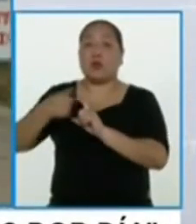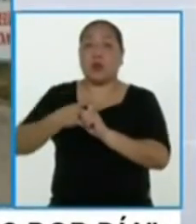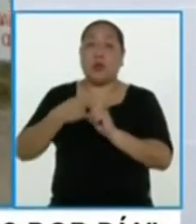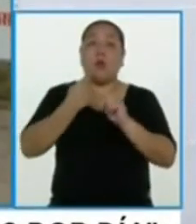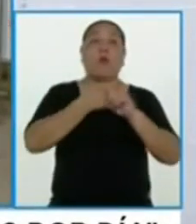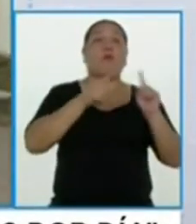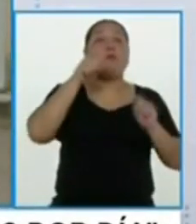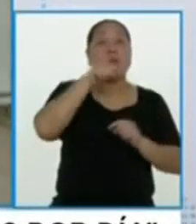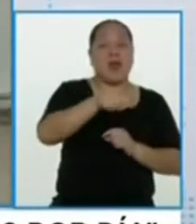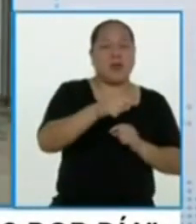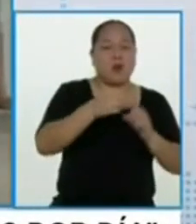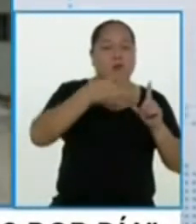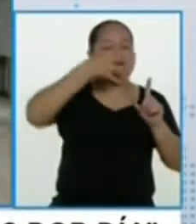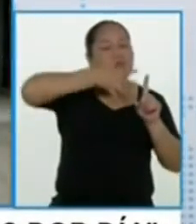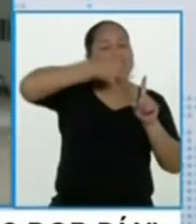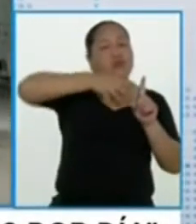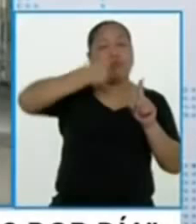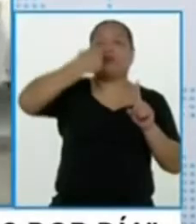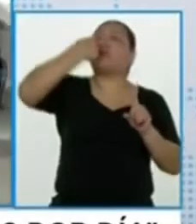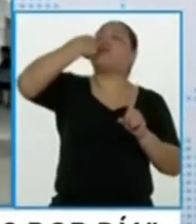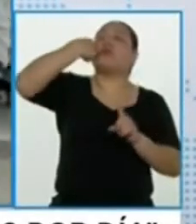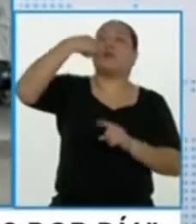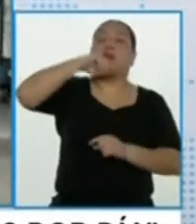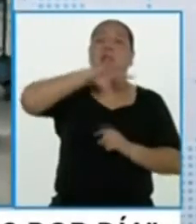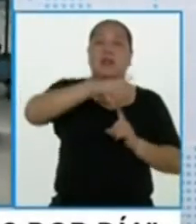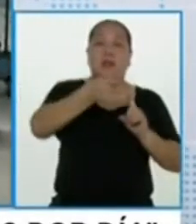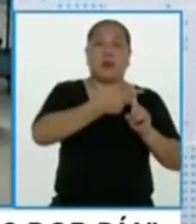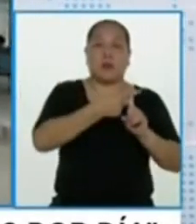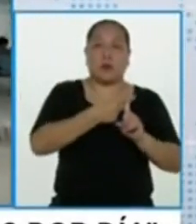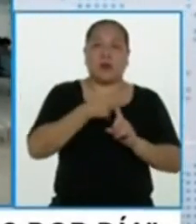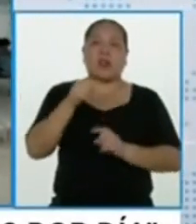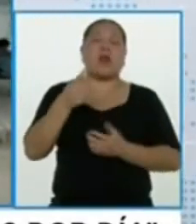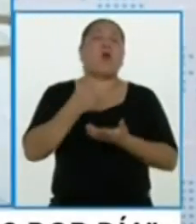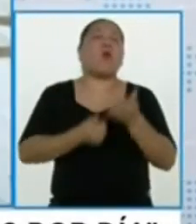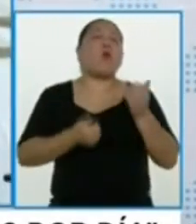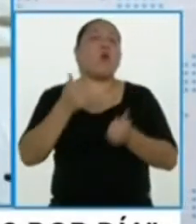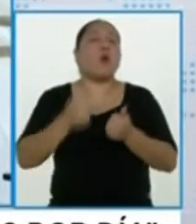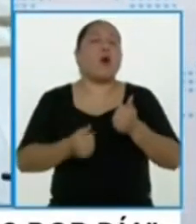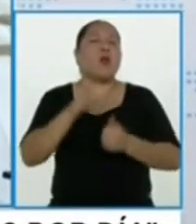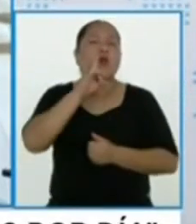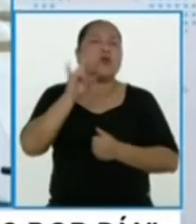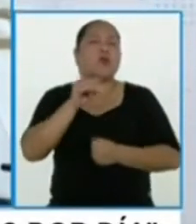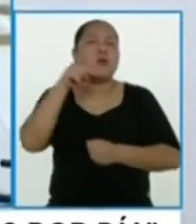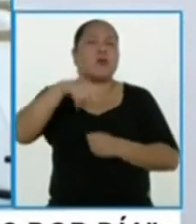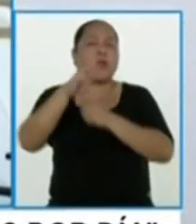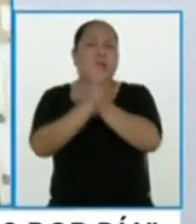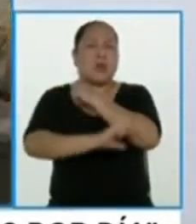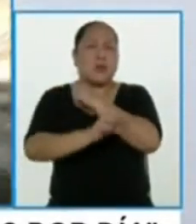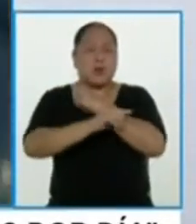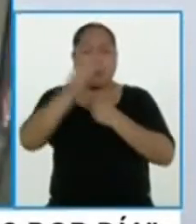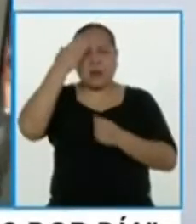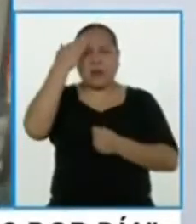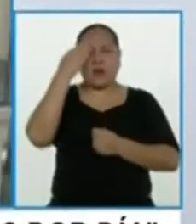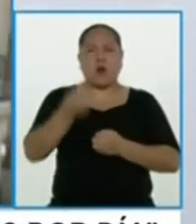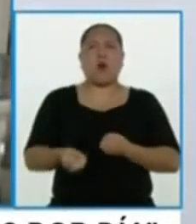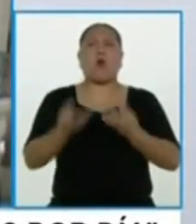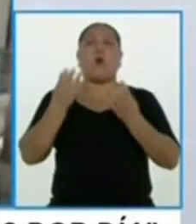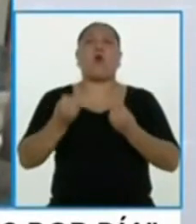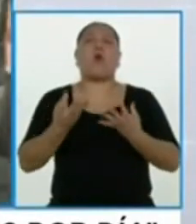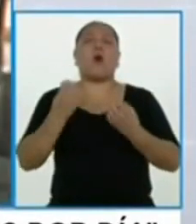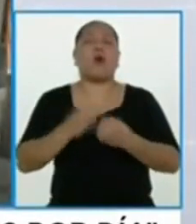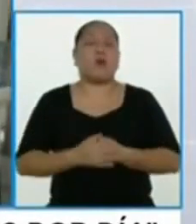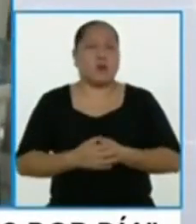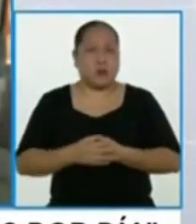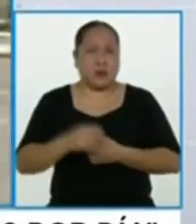casos confirmados son con prueba positiva. ¿Y qué pruebas estamos utilizando en el país para poder contabilizar los casos? Pruebas